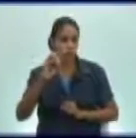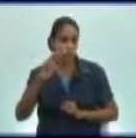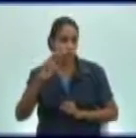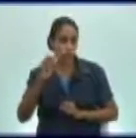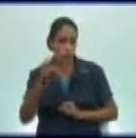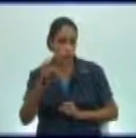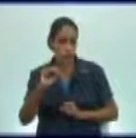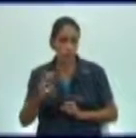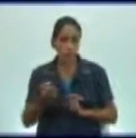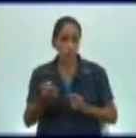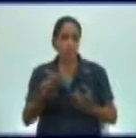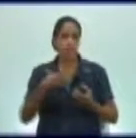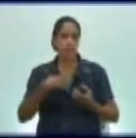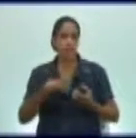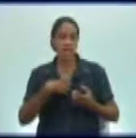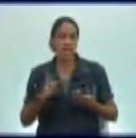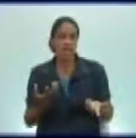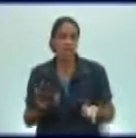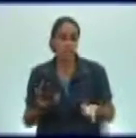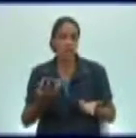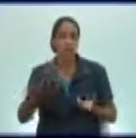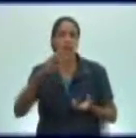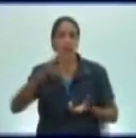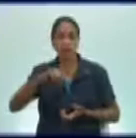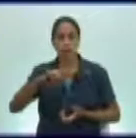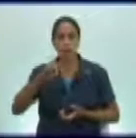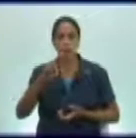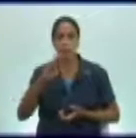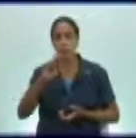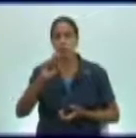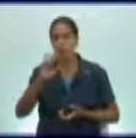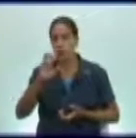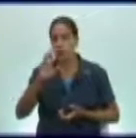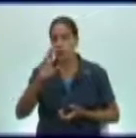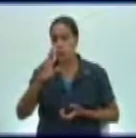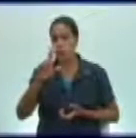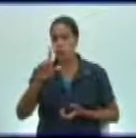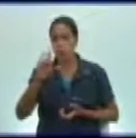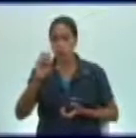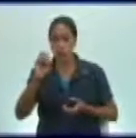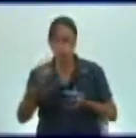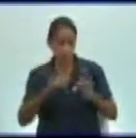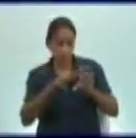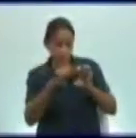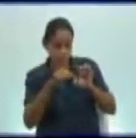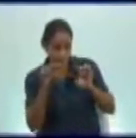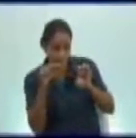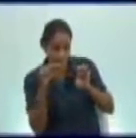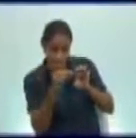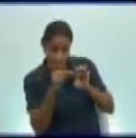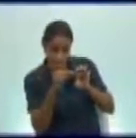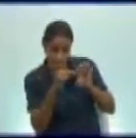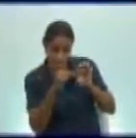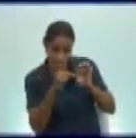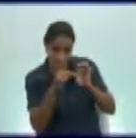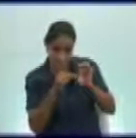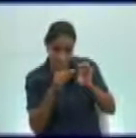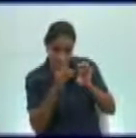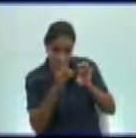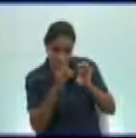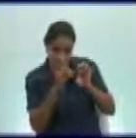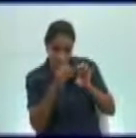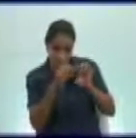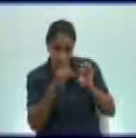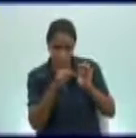intervienen músculos que se disponen tanto a lo largo de la pared del cuerpo, tanto circular como